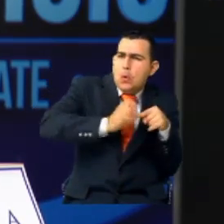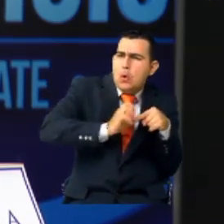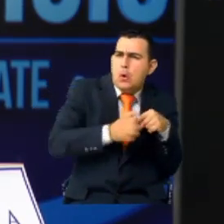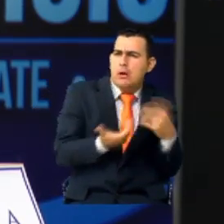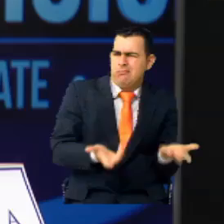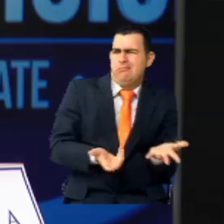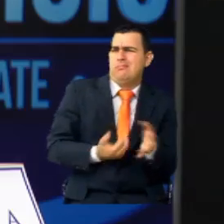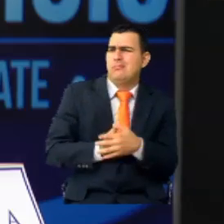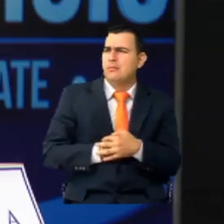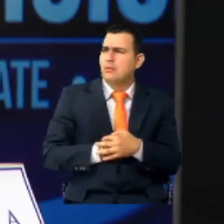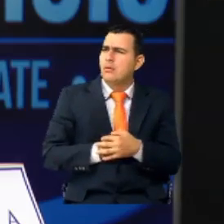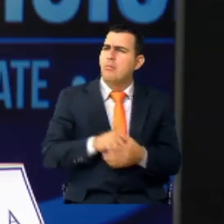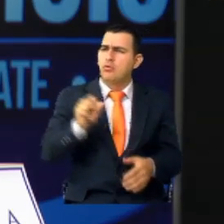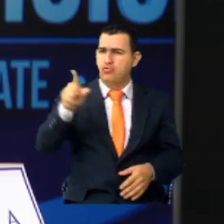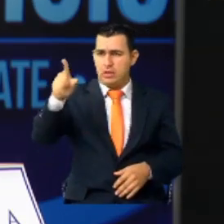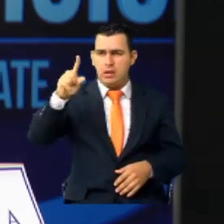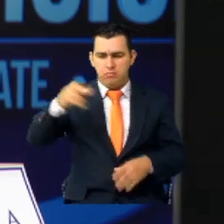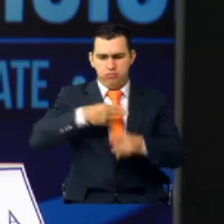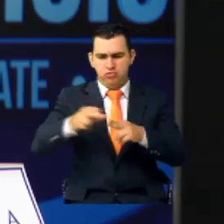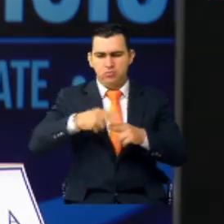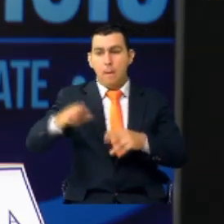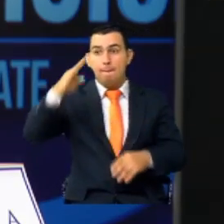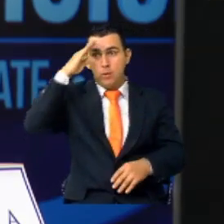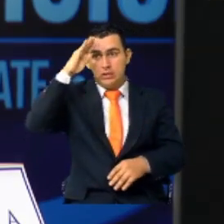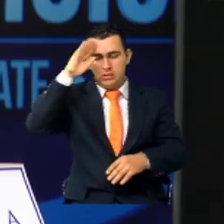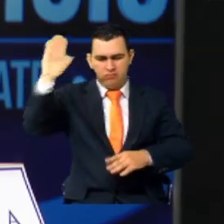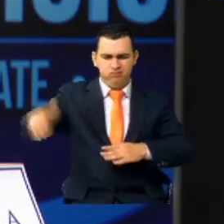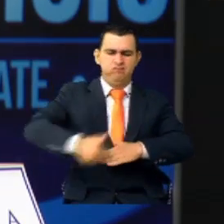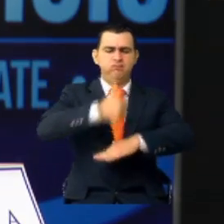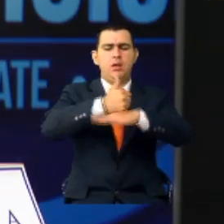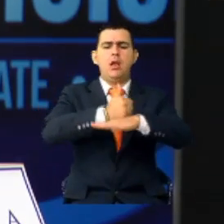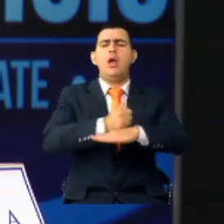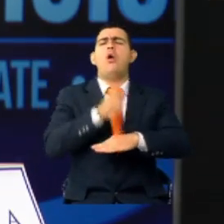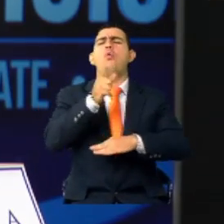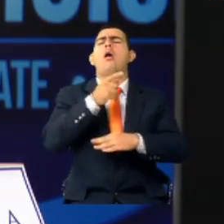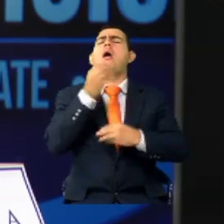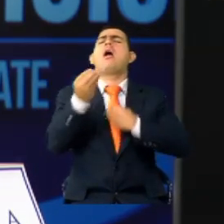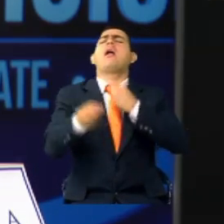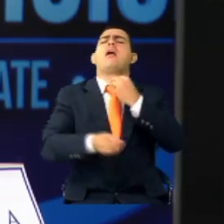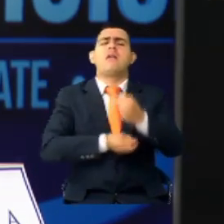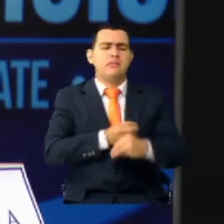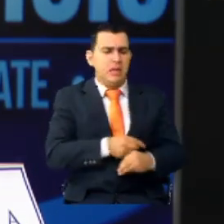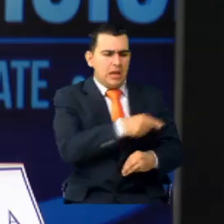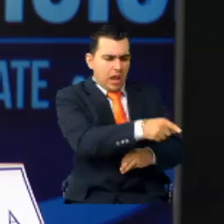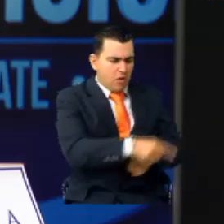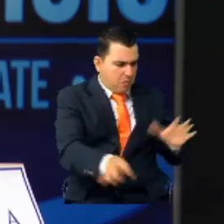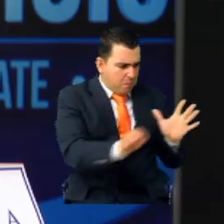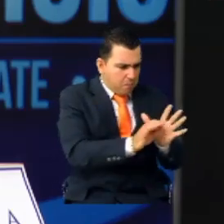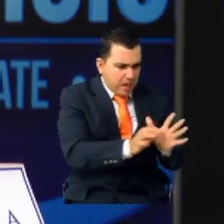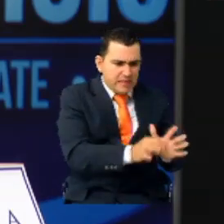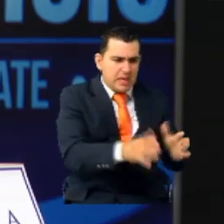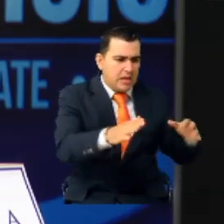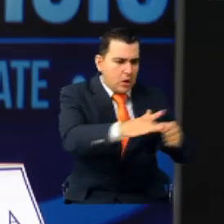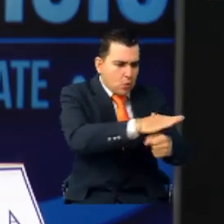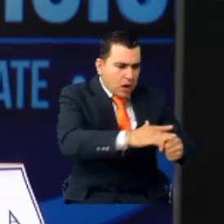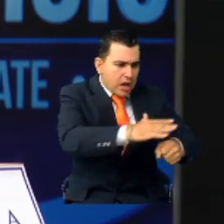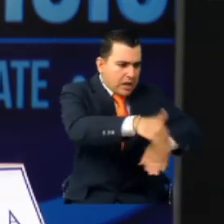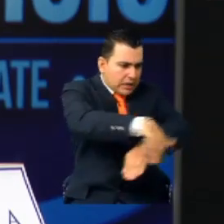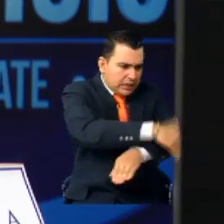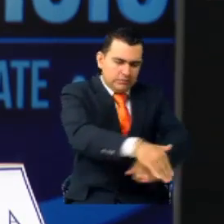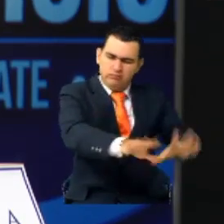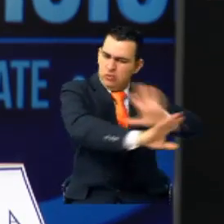Si usted llega a ser la primera autoridad del municipio, ¿qué va a hacer para erradicar estas ollas con el apoyo de la Policía